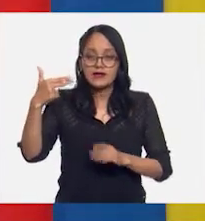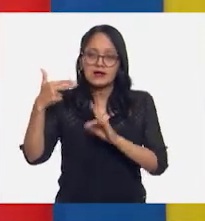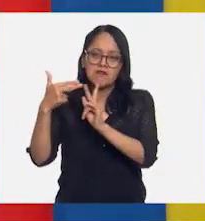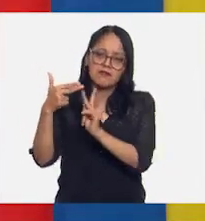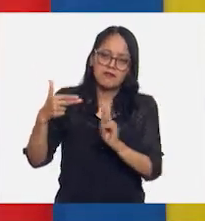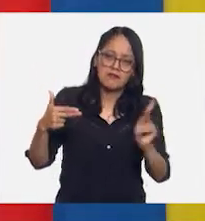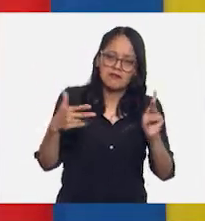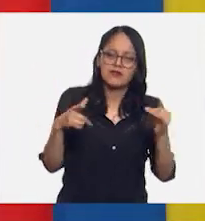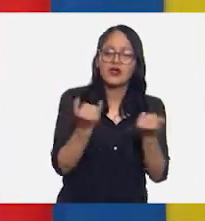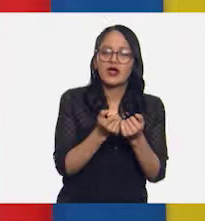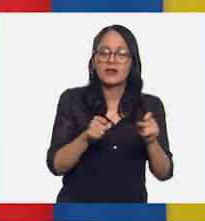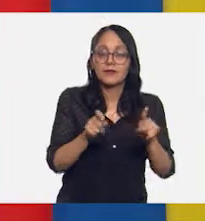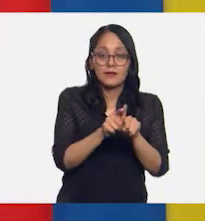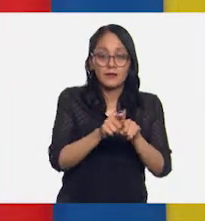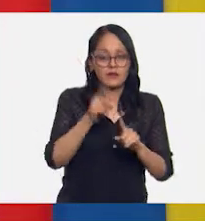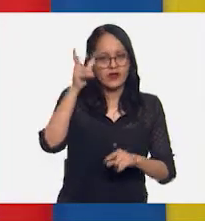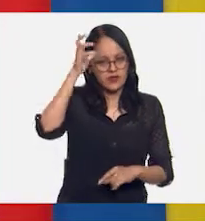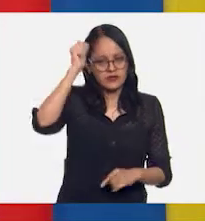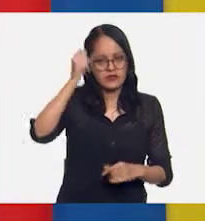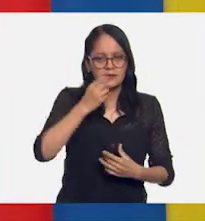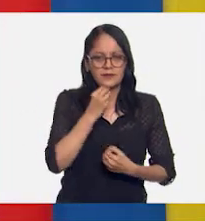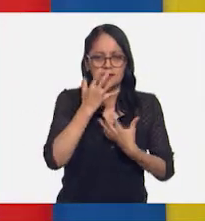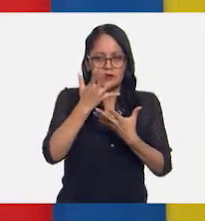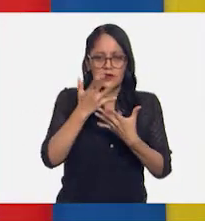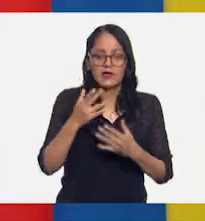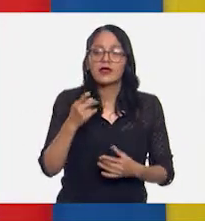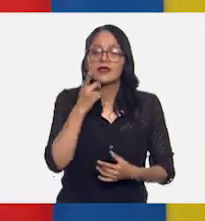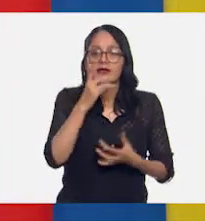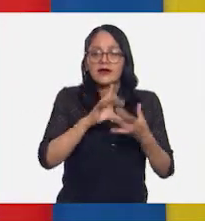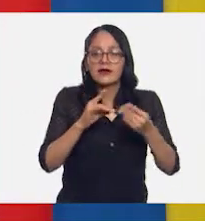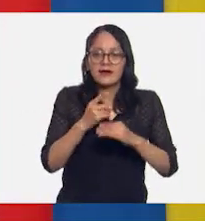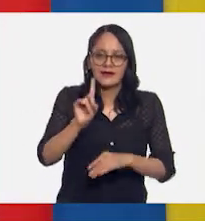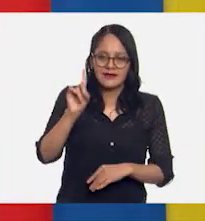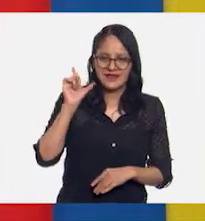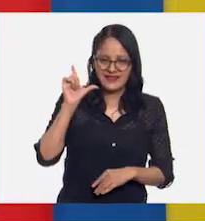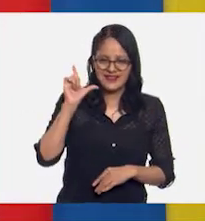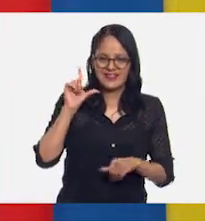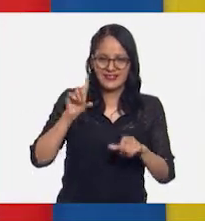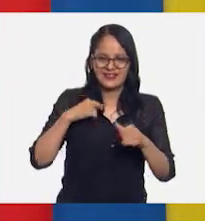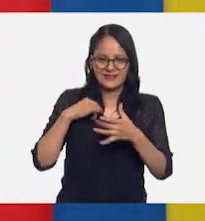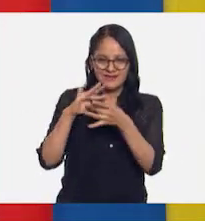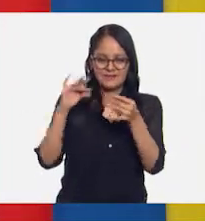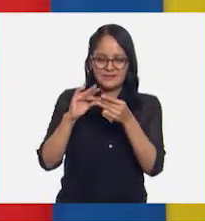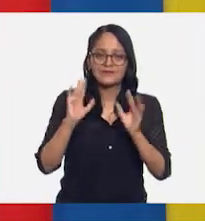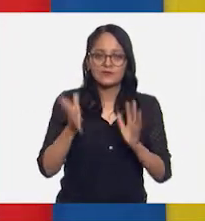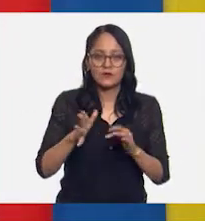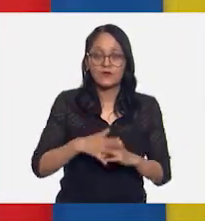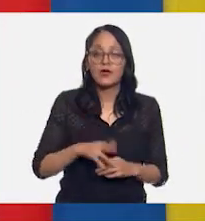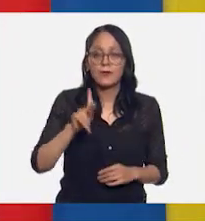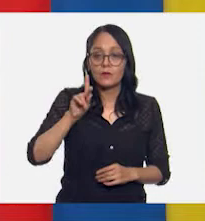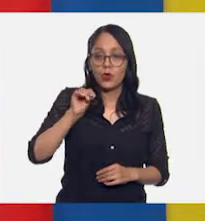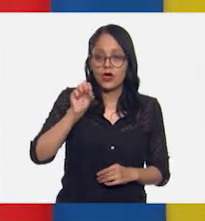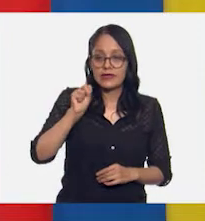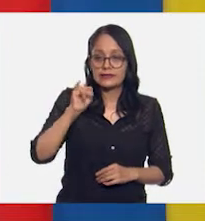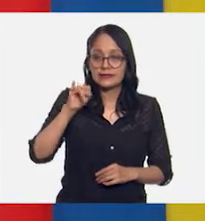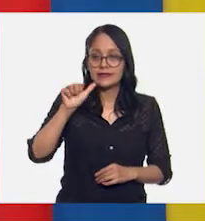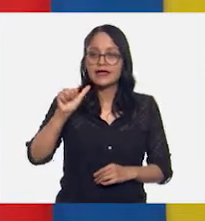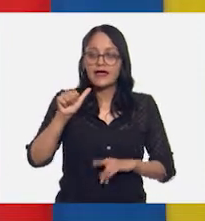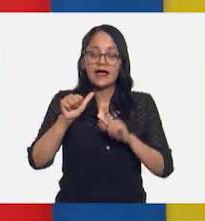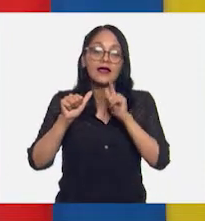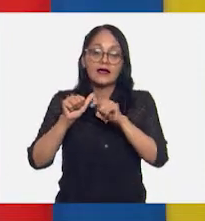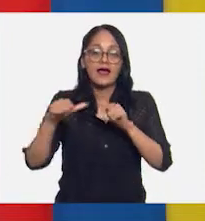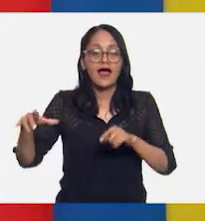que empleé en mi definición tentativa de poesía, la que elaboré el lunes de la semana pasada. Poesía es ausencia